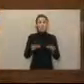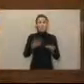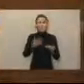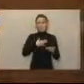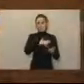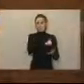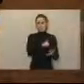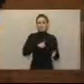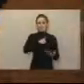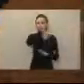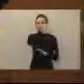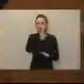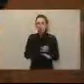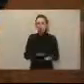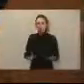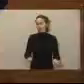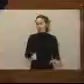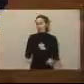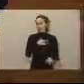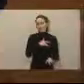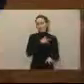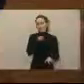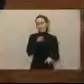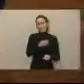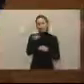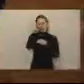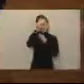pareció lamentable esa apreciación, ¿no?